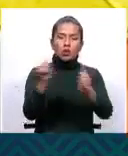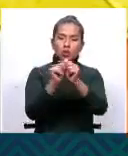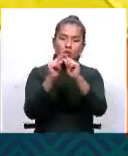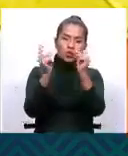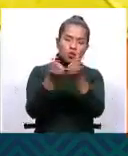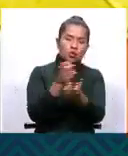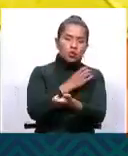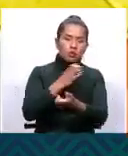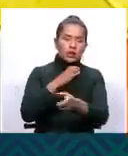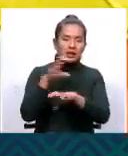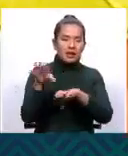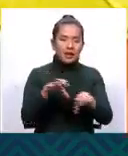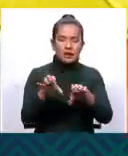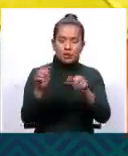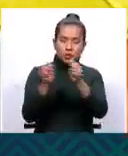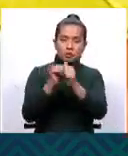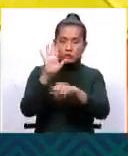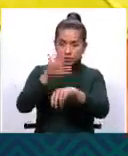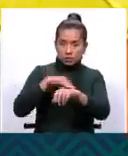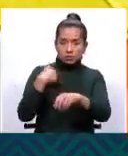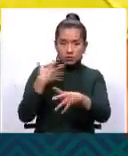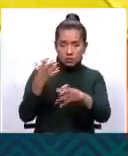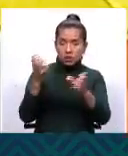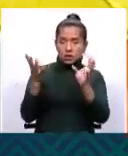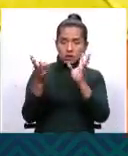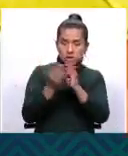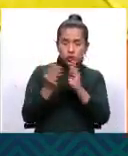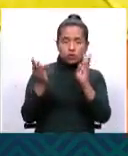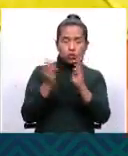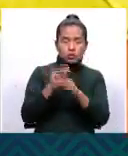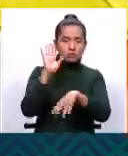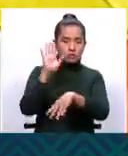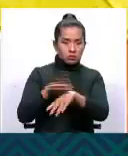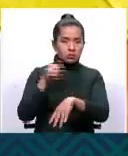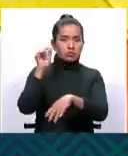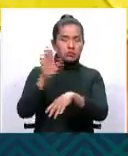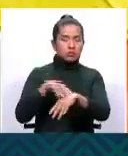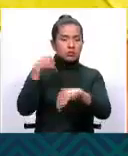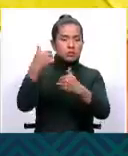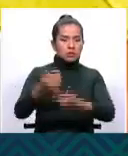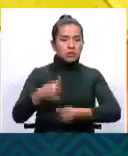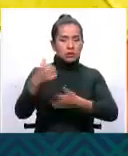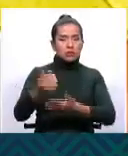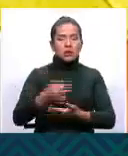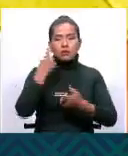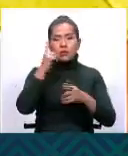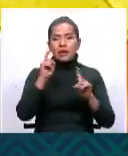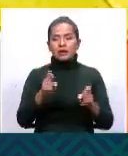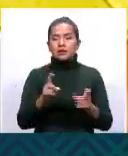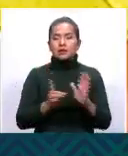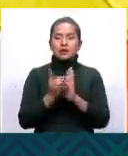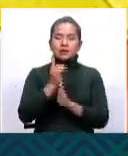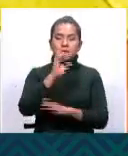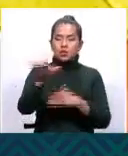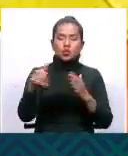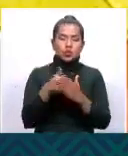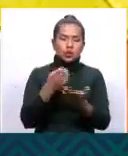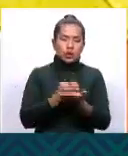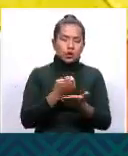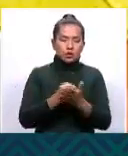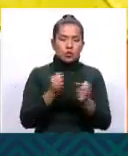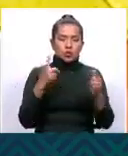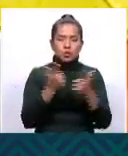ejecutivo, para sostener reuniones que tienen que ver con el desarrollo económico y social de la provincia de Omasuyos.